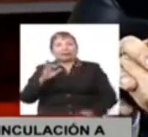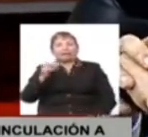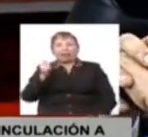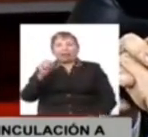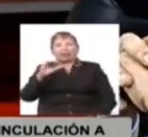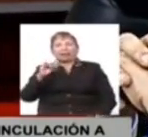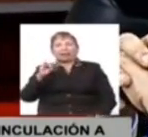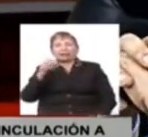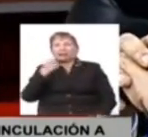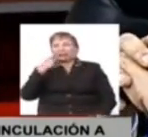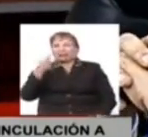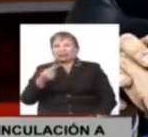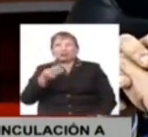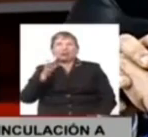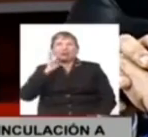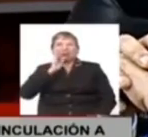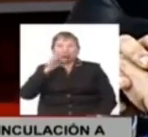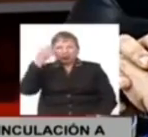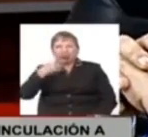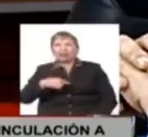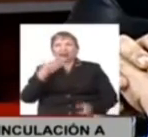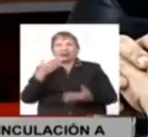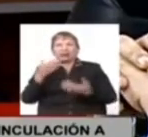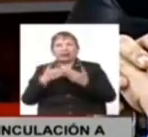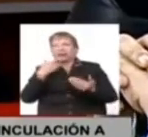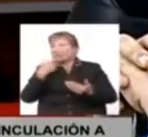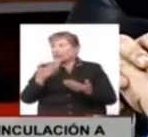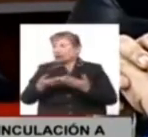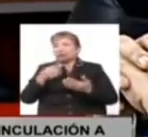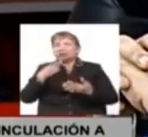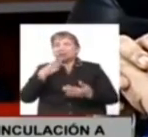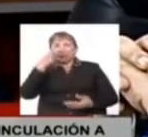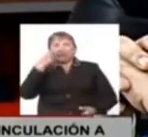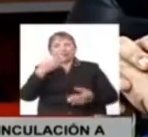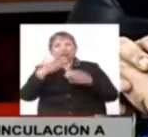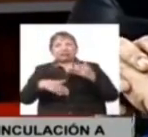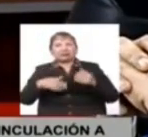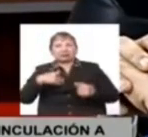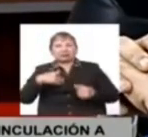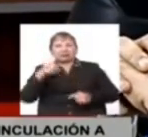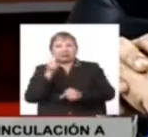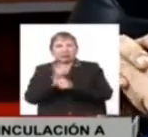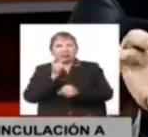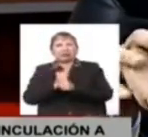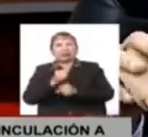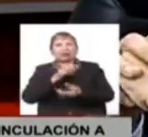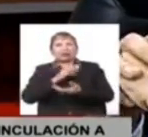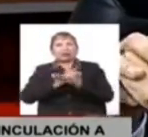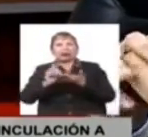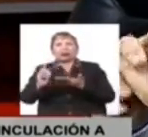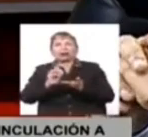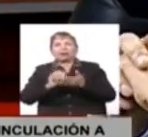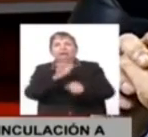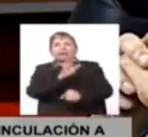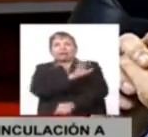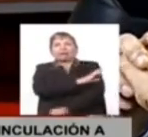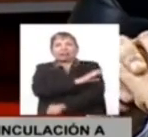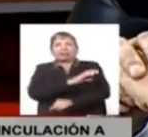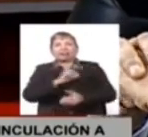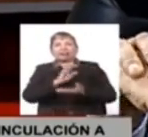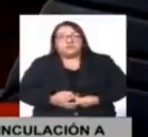la fiscal o pueda destituirla, debe tener pruebas, pruebas suficientes para acreditar